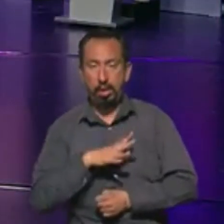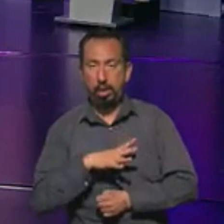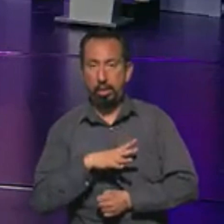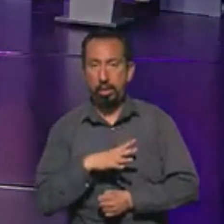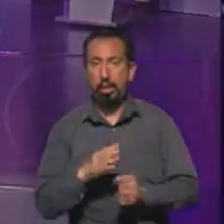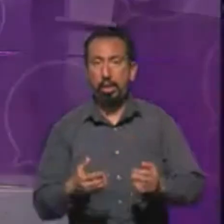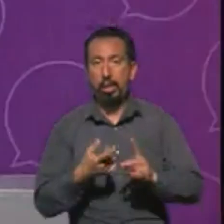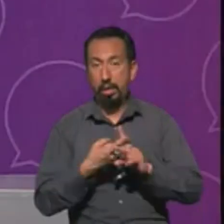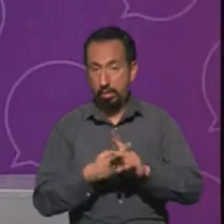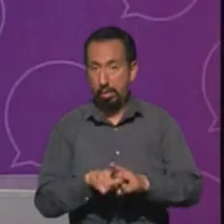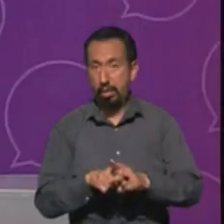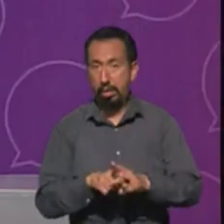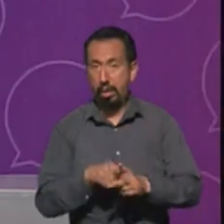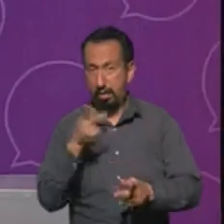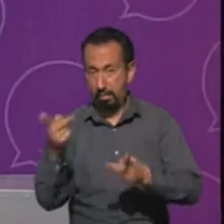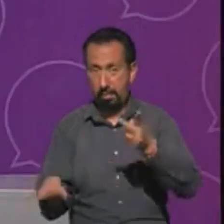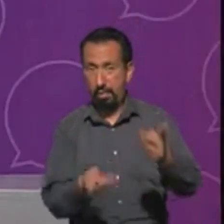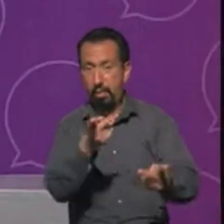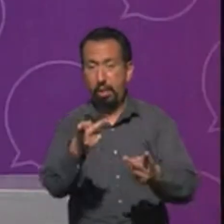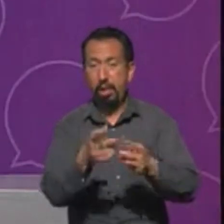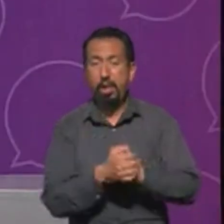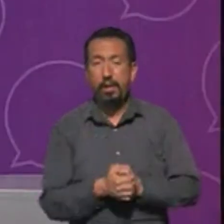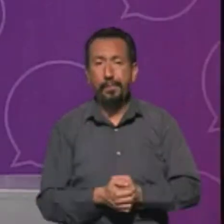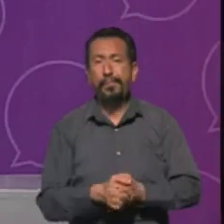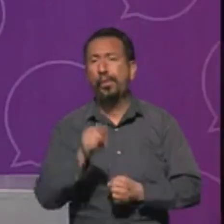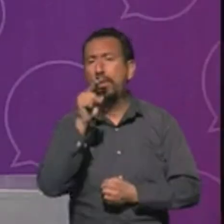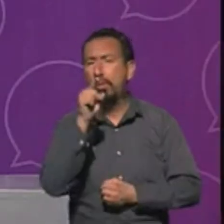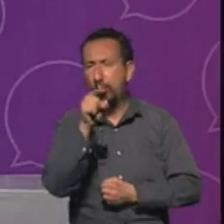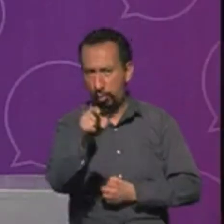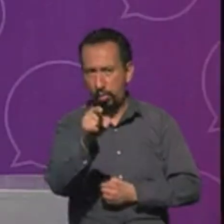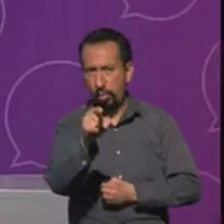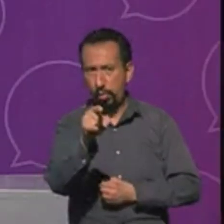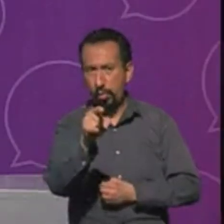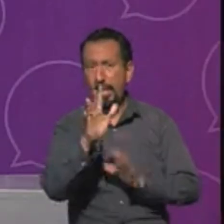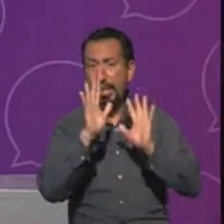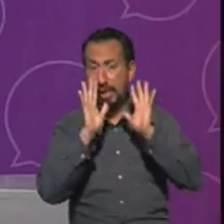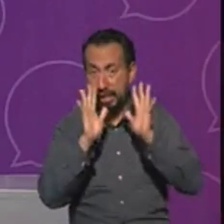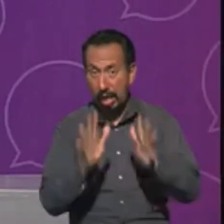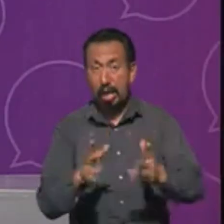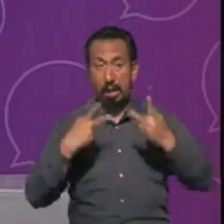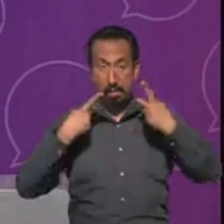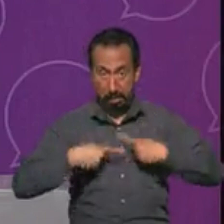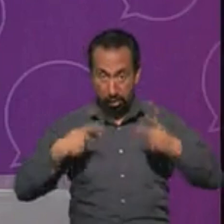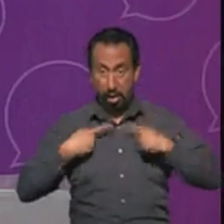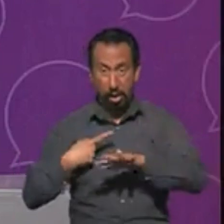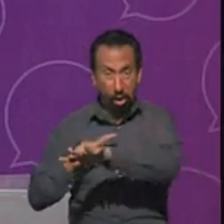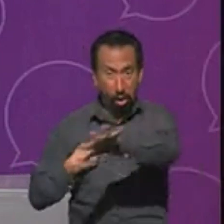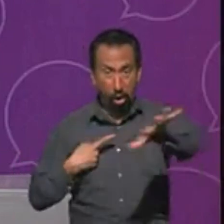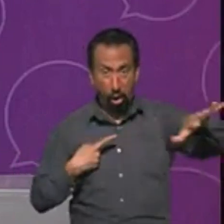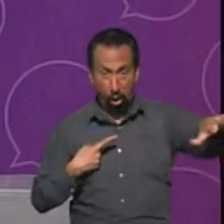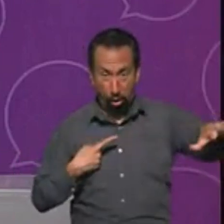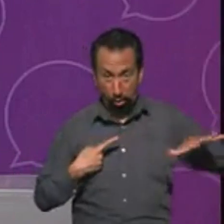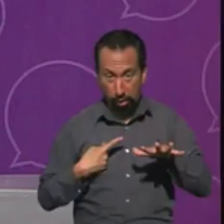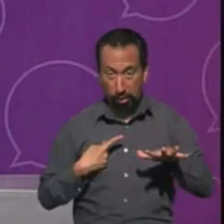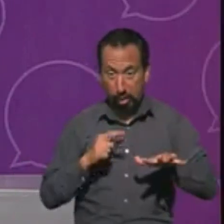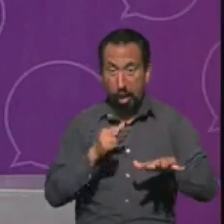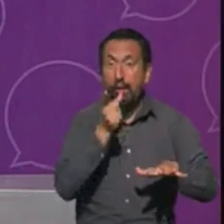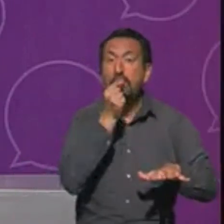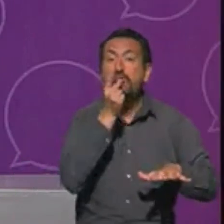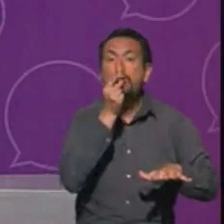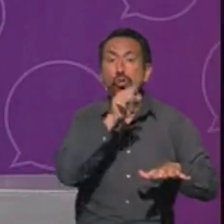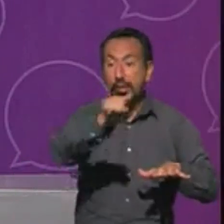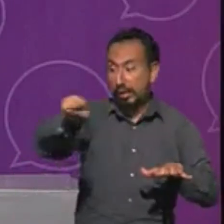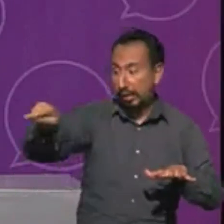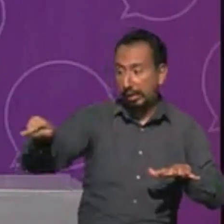a iniciar esta pregunta eh sería Cómo se generaría confianza en la ciudadanía de manera que puedan sentirse seguros de